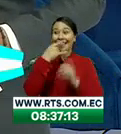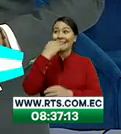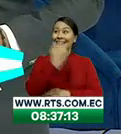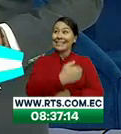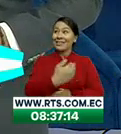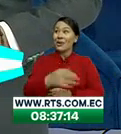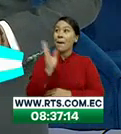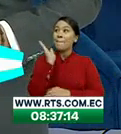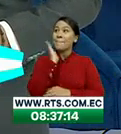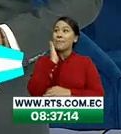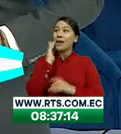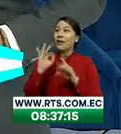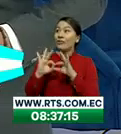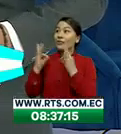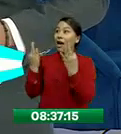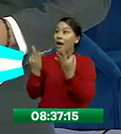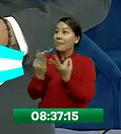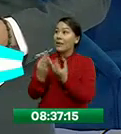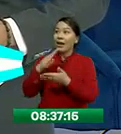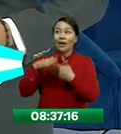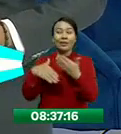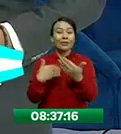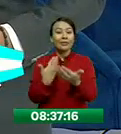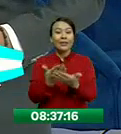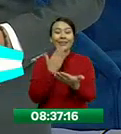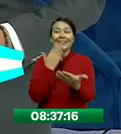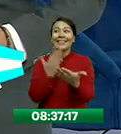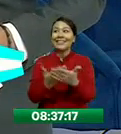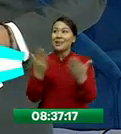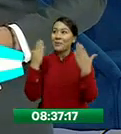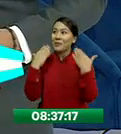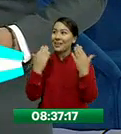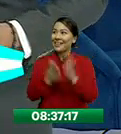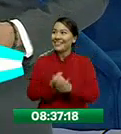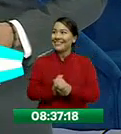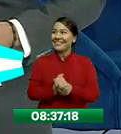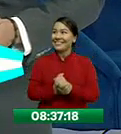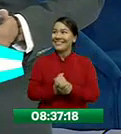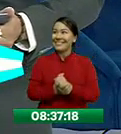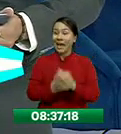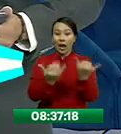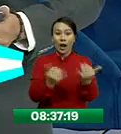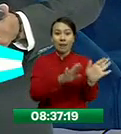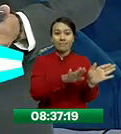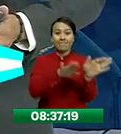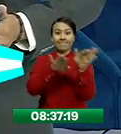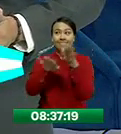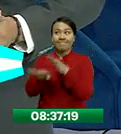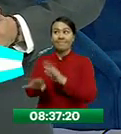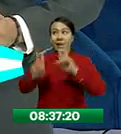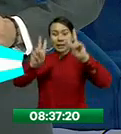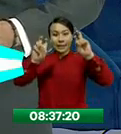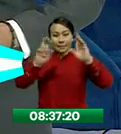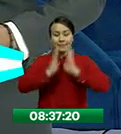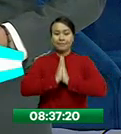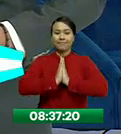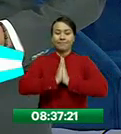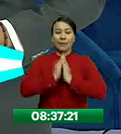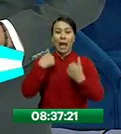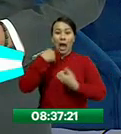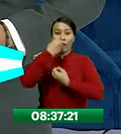de familia en homenaje a la ciudad de Guayaquil. Ahora sí, vamos a cambiar de tema, amables televidentes,